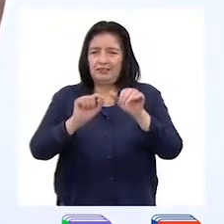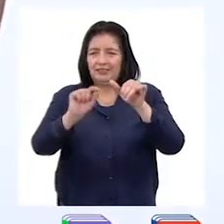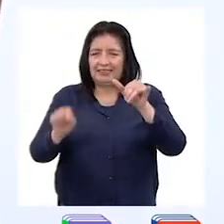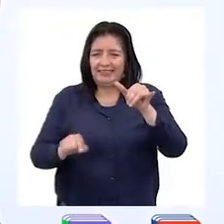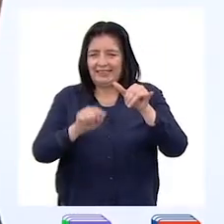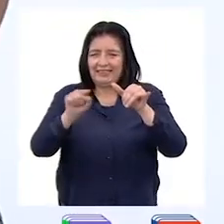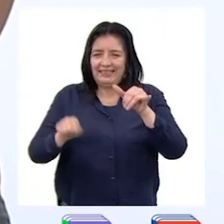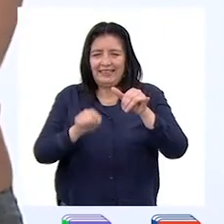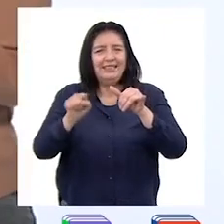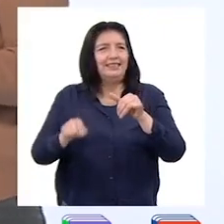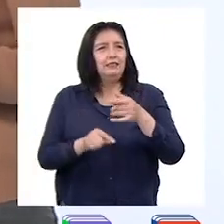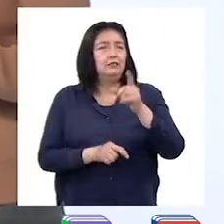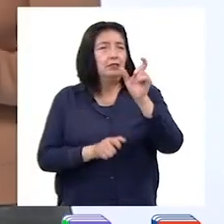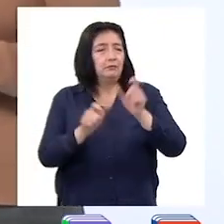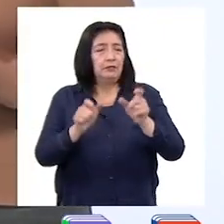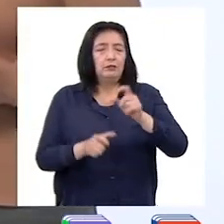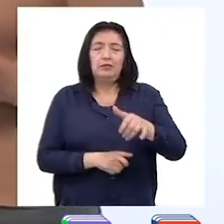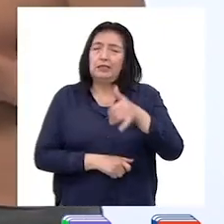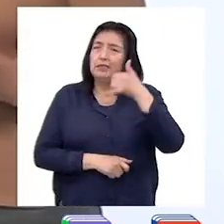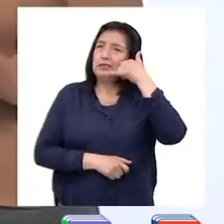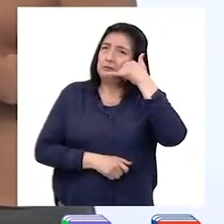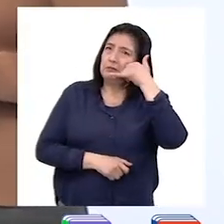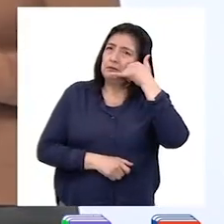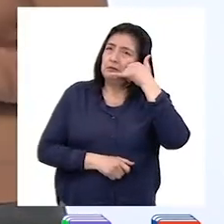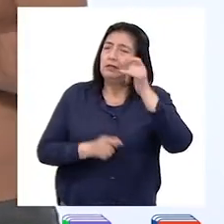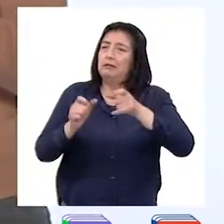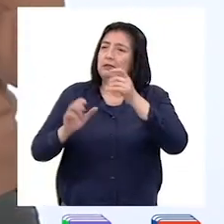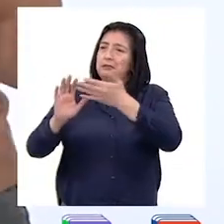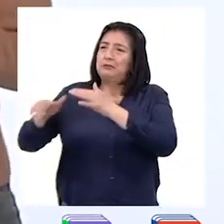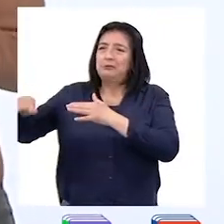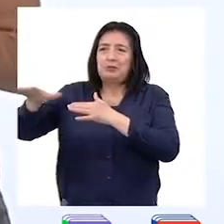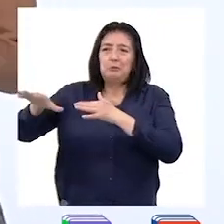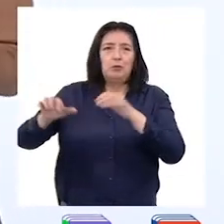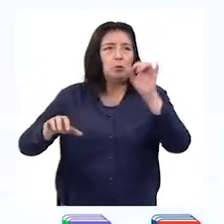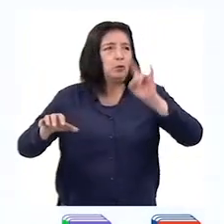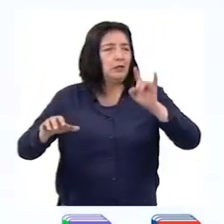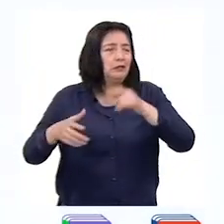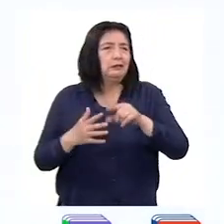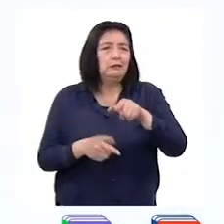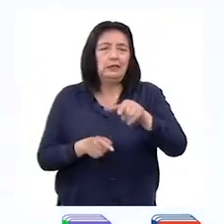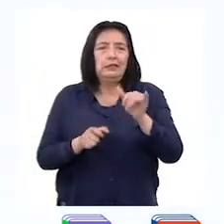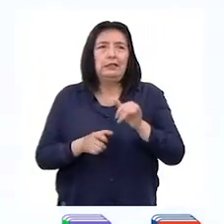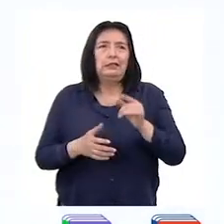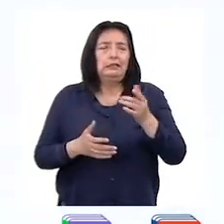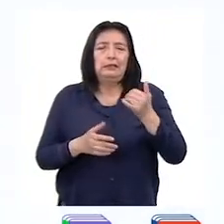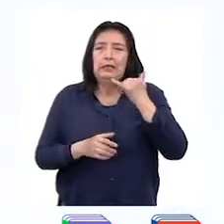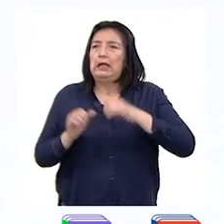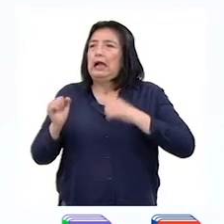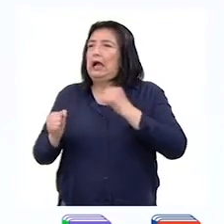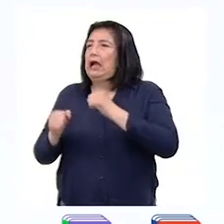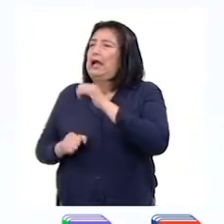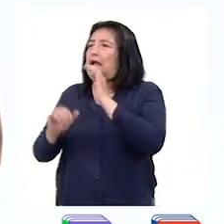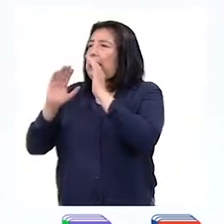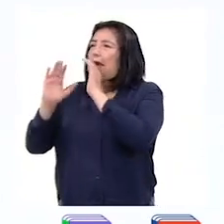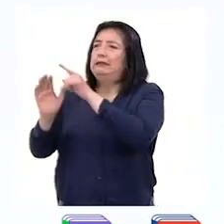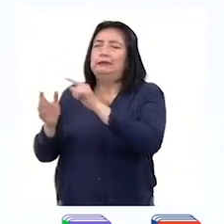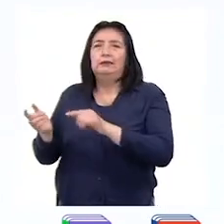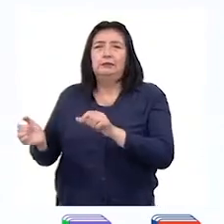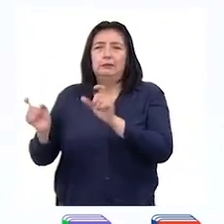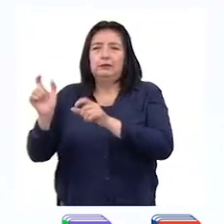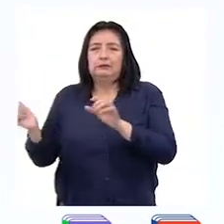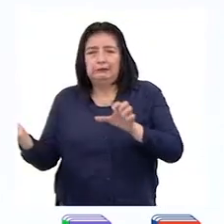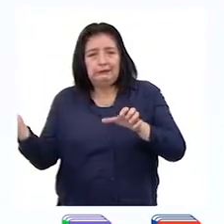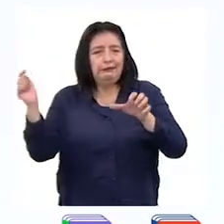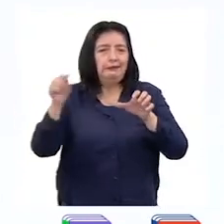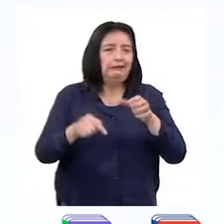marcar. Cuando alguien llamaba a alguna persona del vecindario por alguna emergencia, el vecino le avisaba y la persona